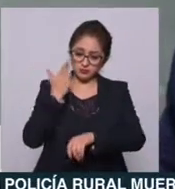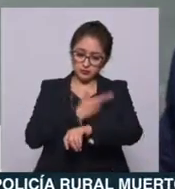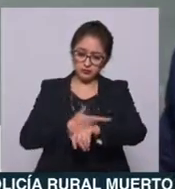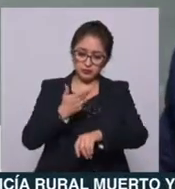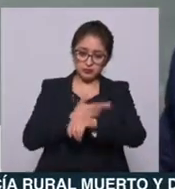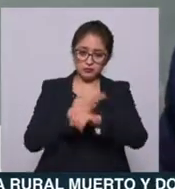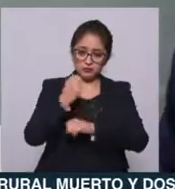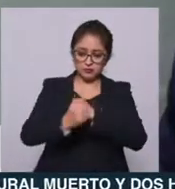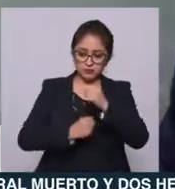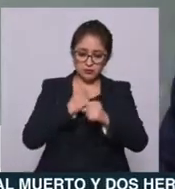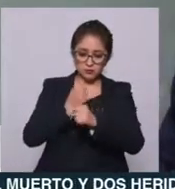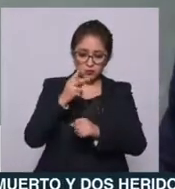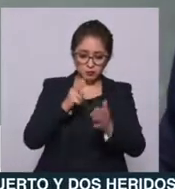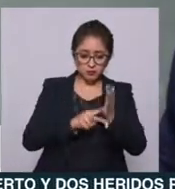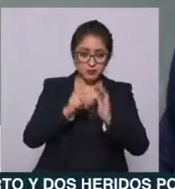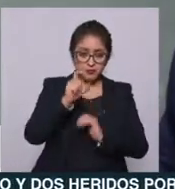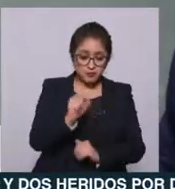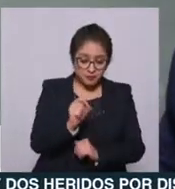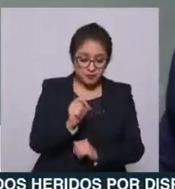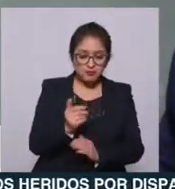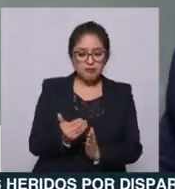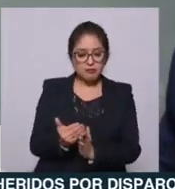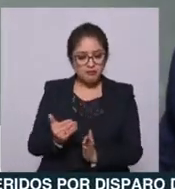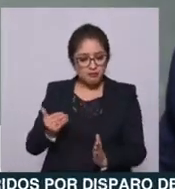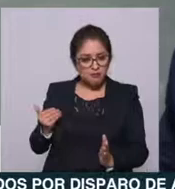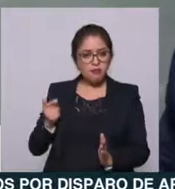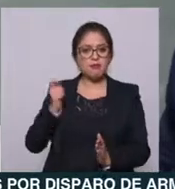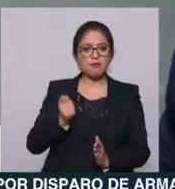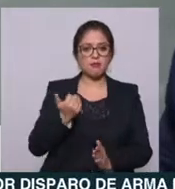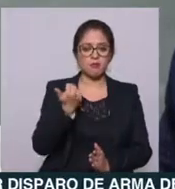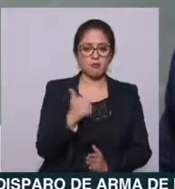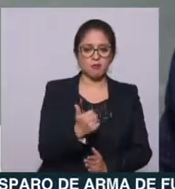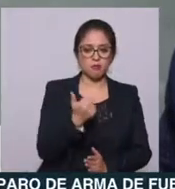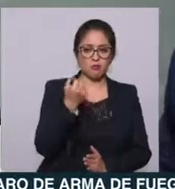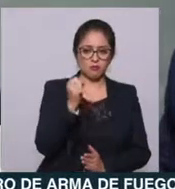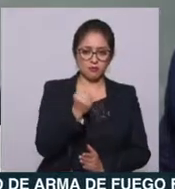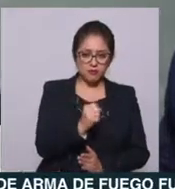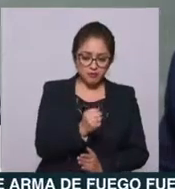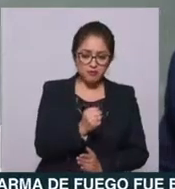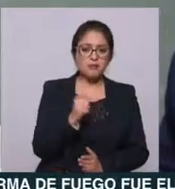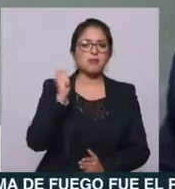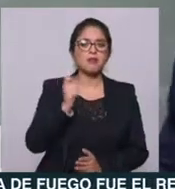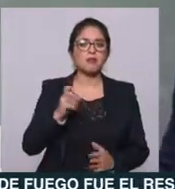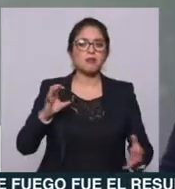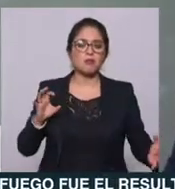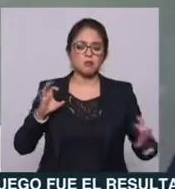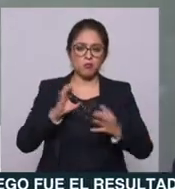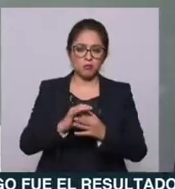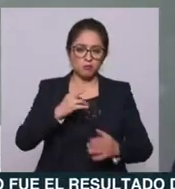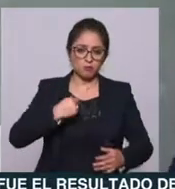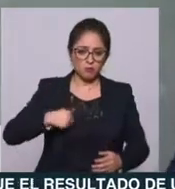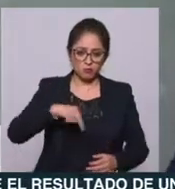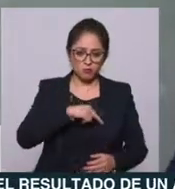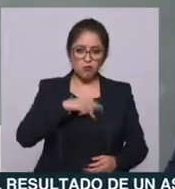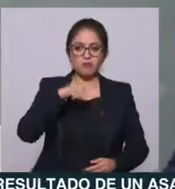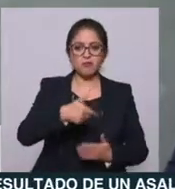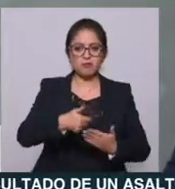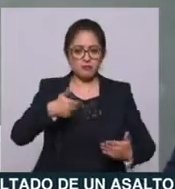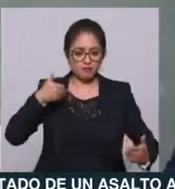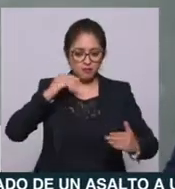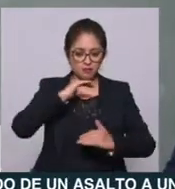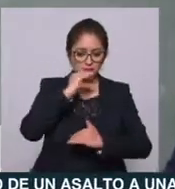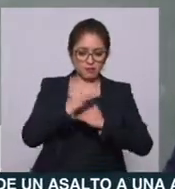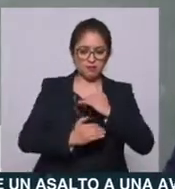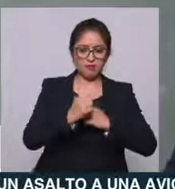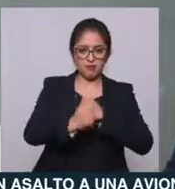a adelantar ahora, en los meses de agosto, septiembre y octubre, de tal forma que las vamos a fallar antes de que termine el